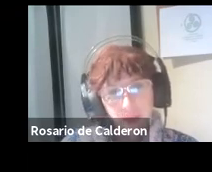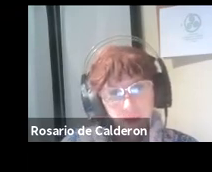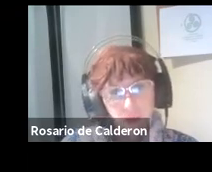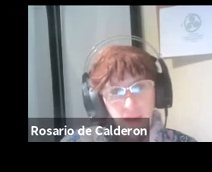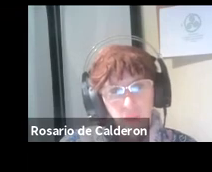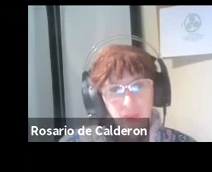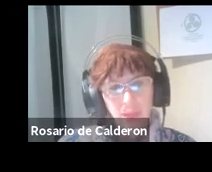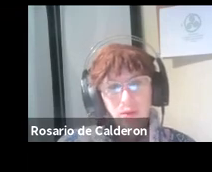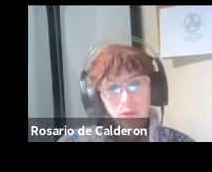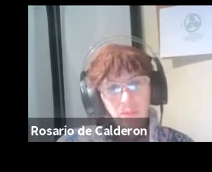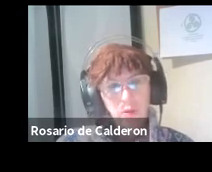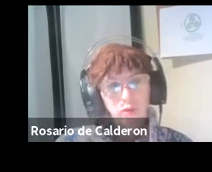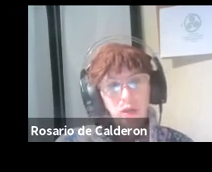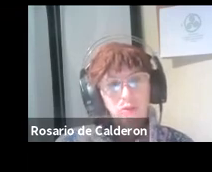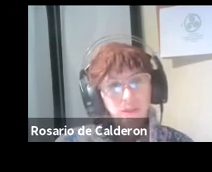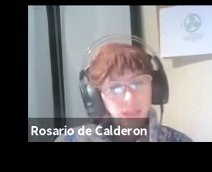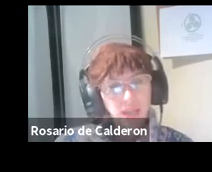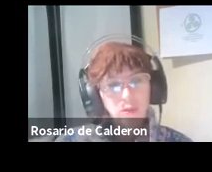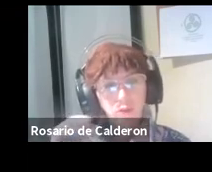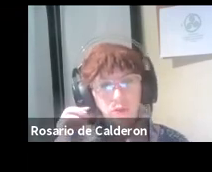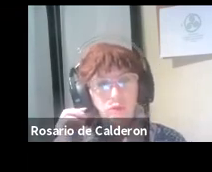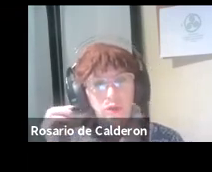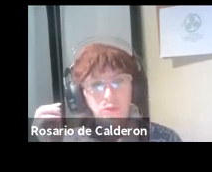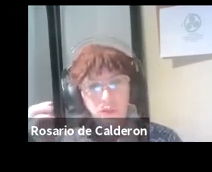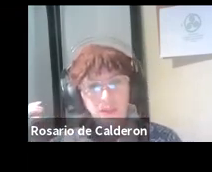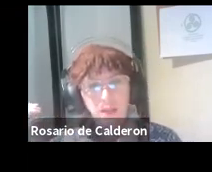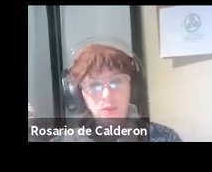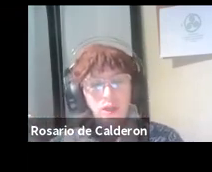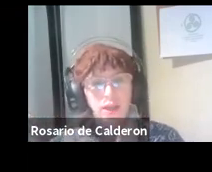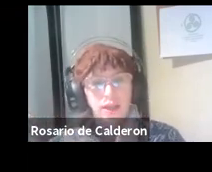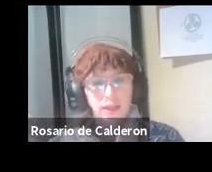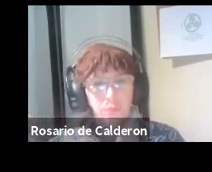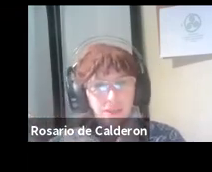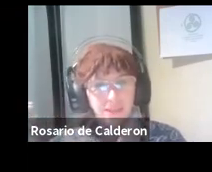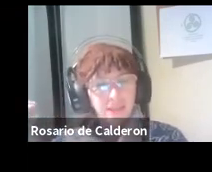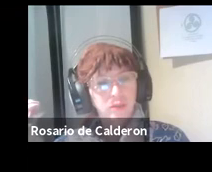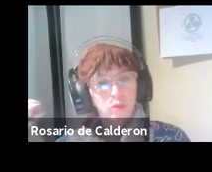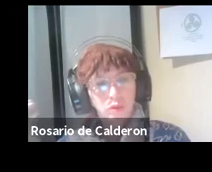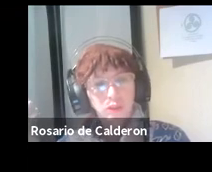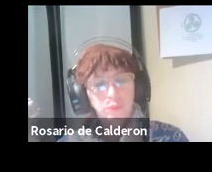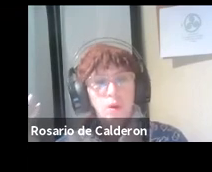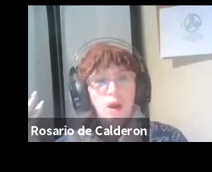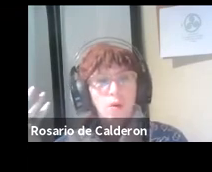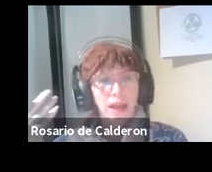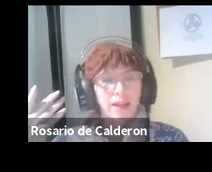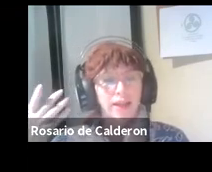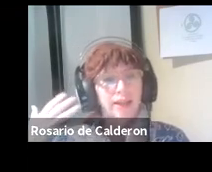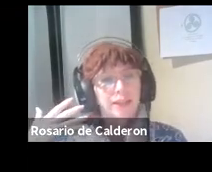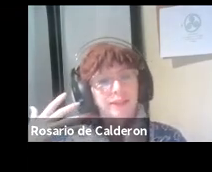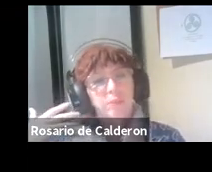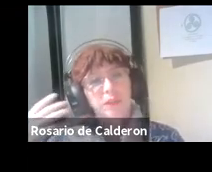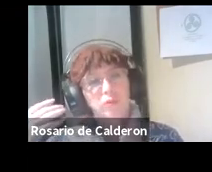bueno lo que les comentaba que es por los órganos internos todo esto ya lo hemos tratado que pueden ser de todo tipo ahora